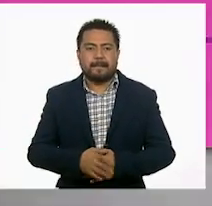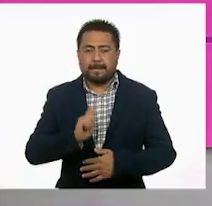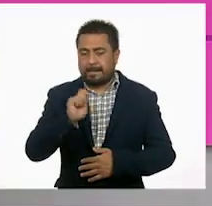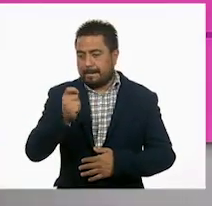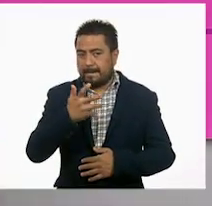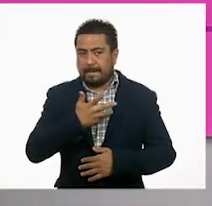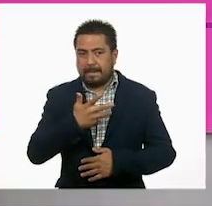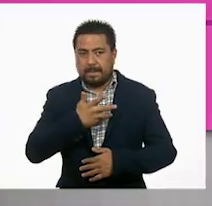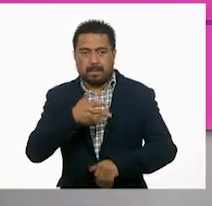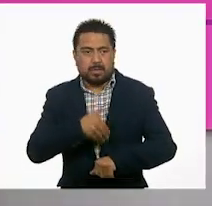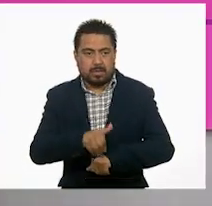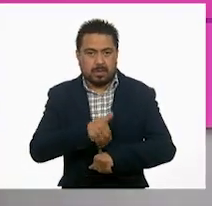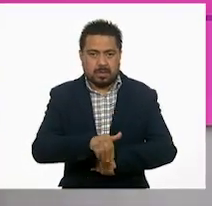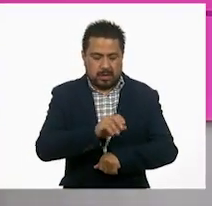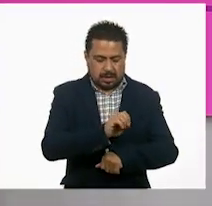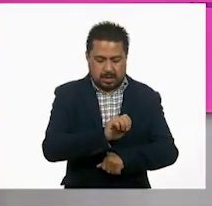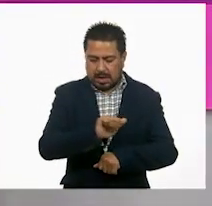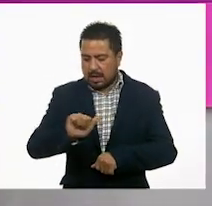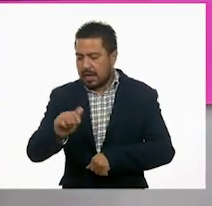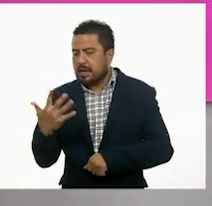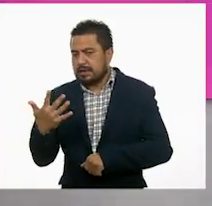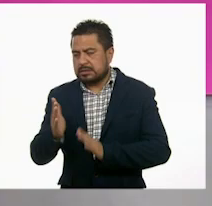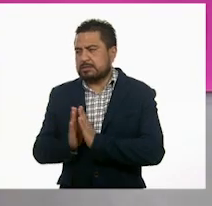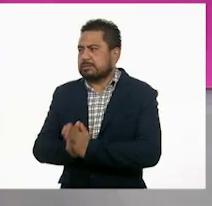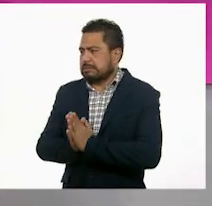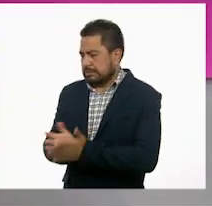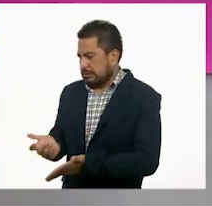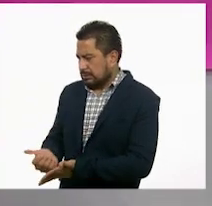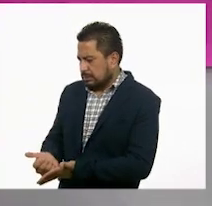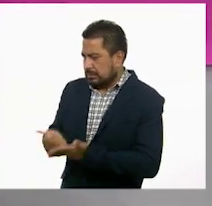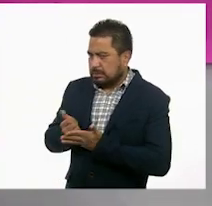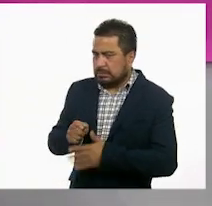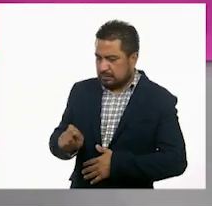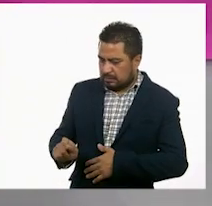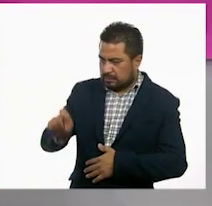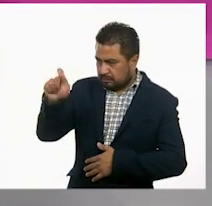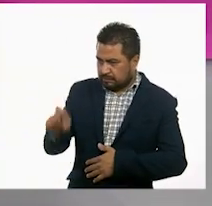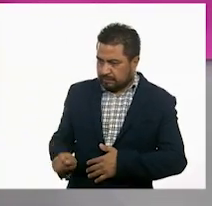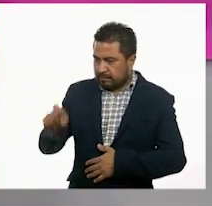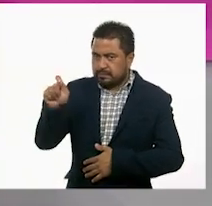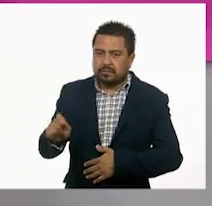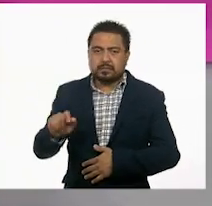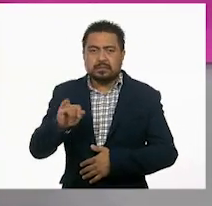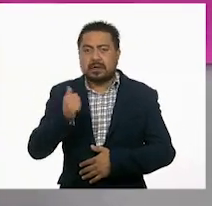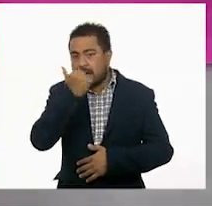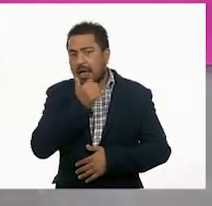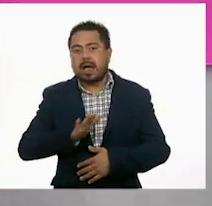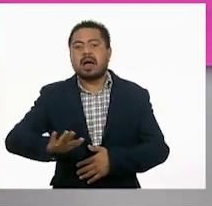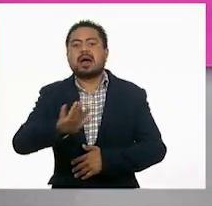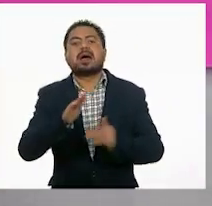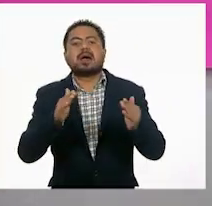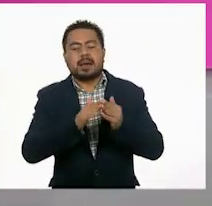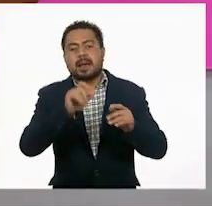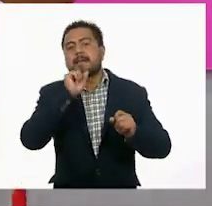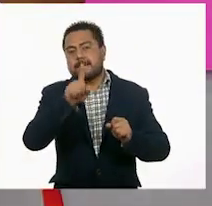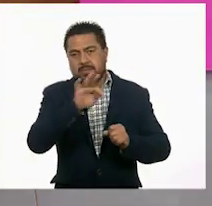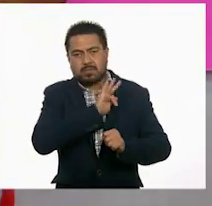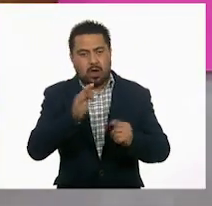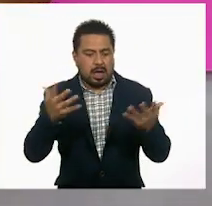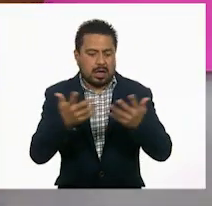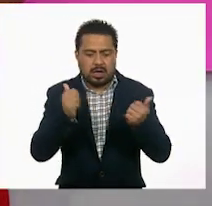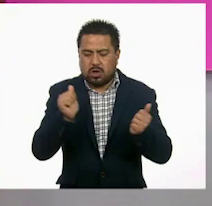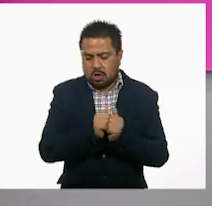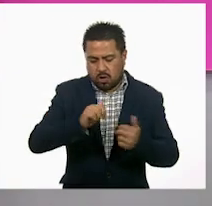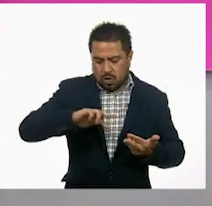Tenemos el número 0 al número 5. Si me haces favor de marcarlo, nuestros alumnos en casa también lo van a poder hacer con su